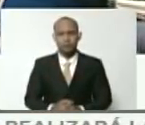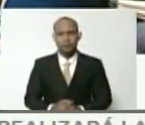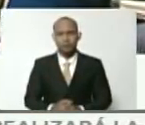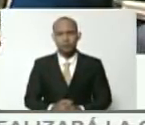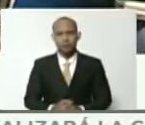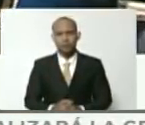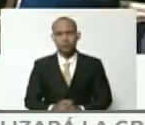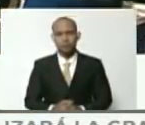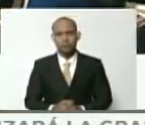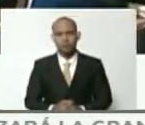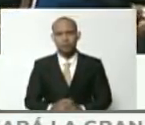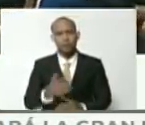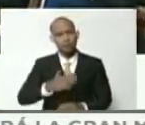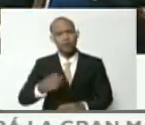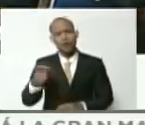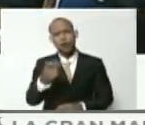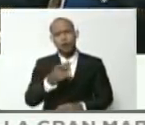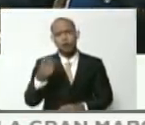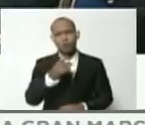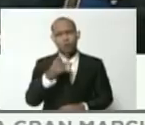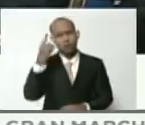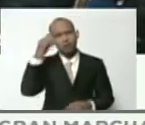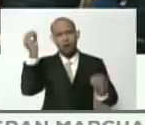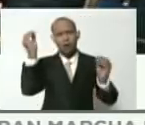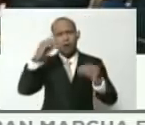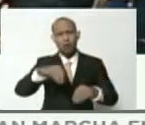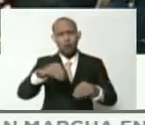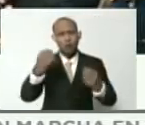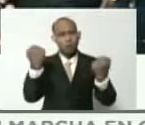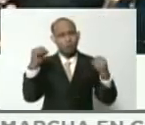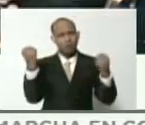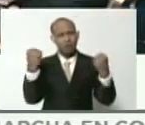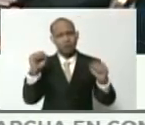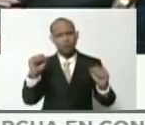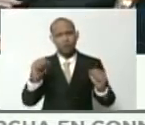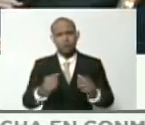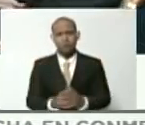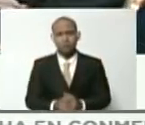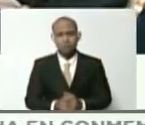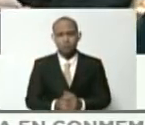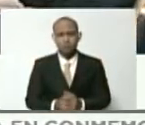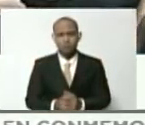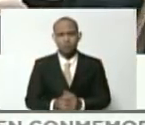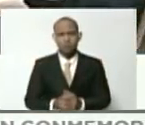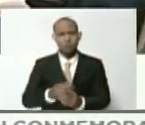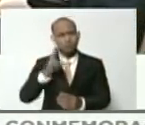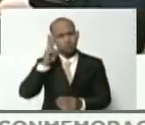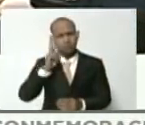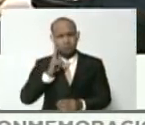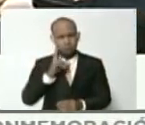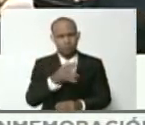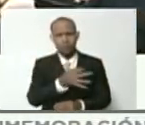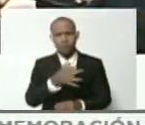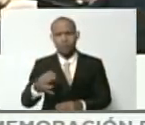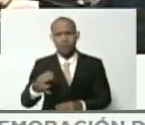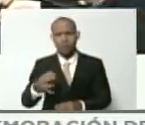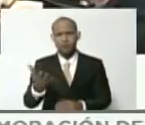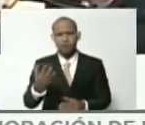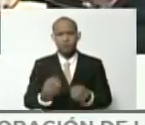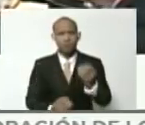Estamos buscando un acuerdo práctico, efectivo, para crear un